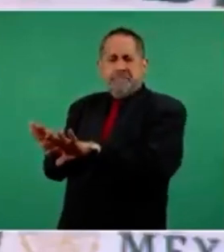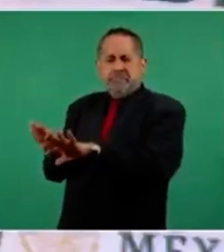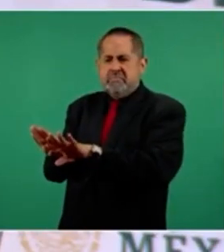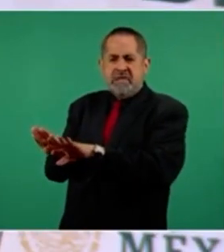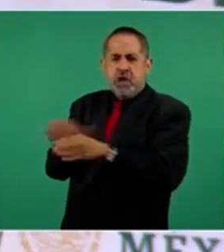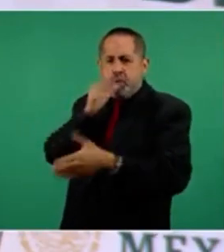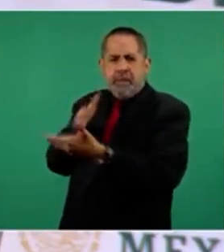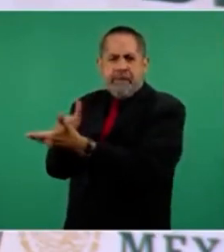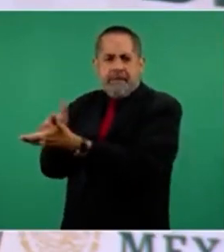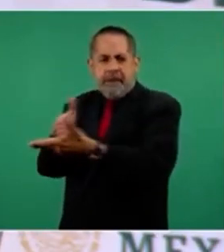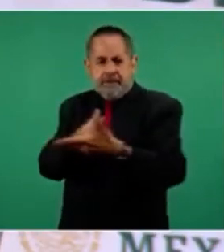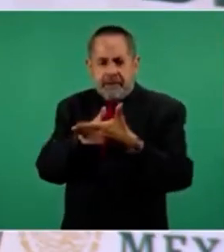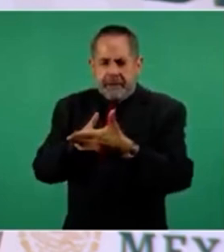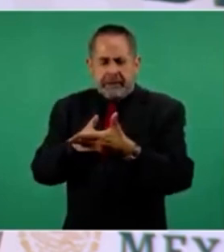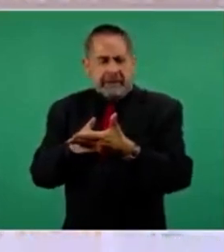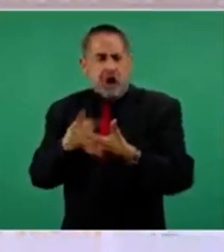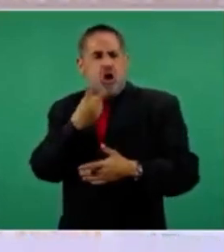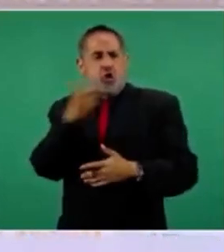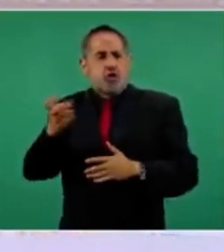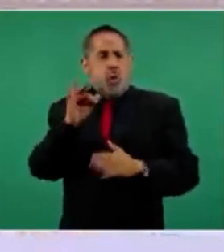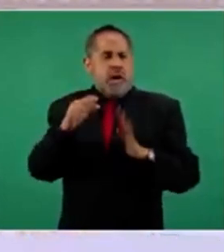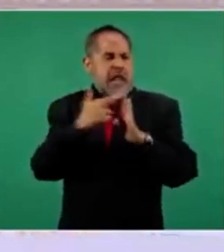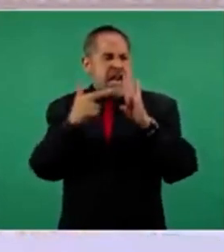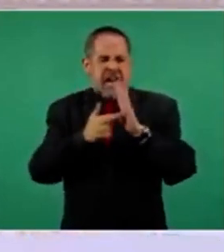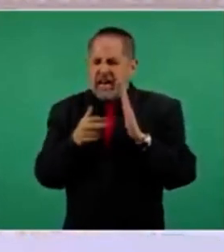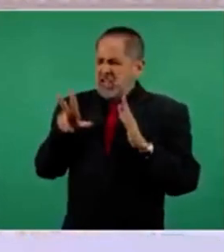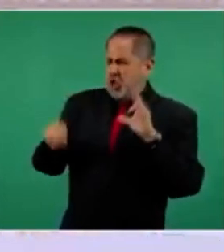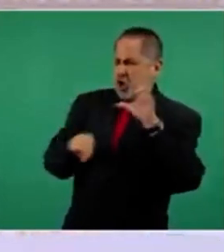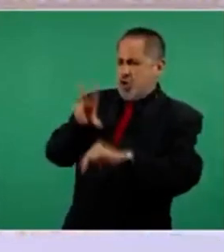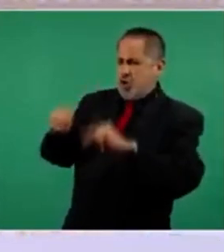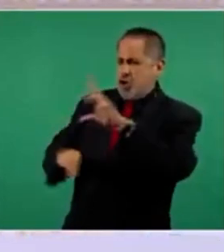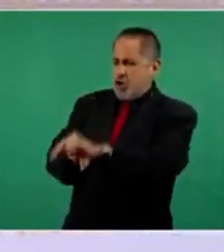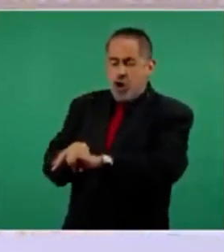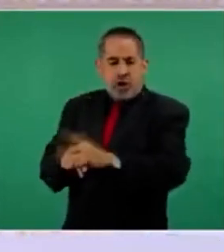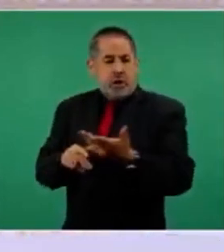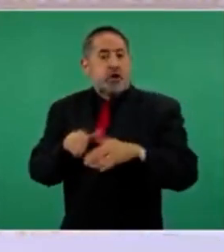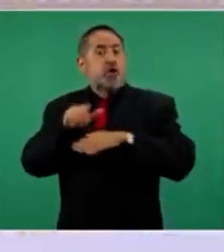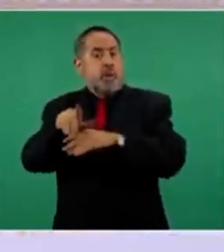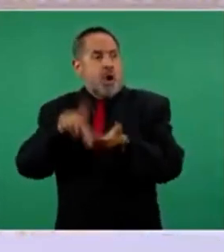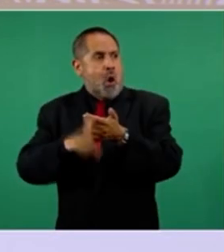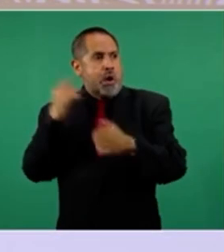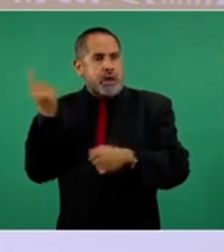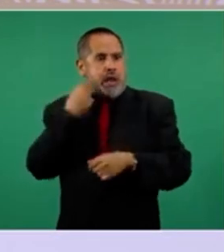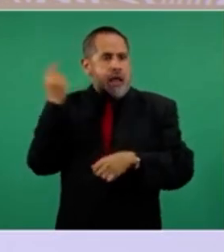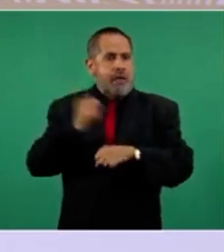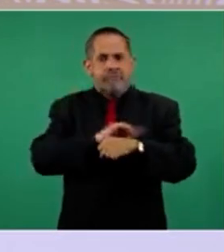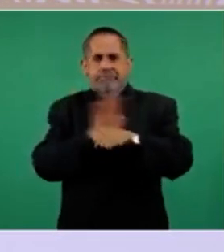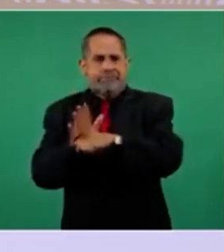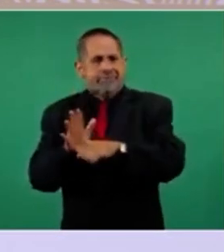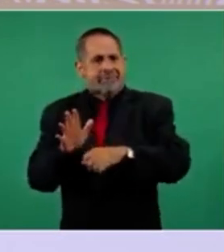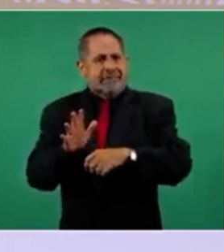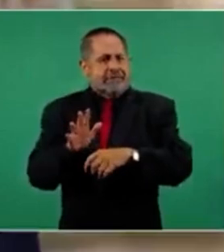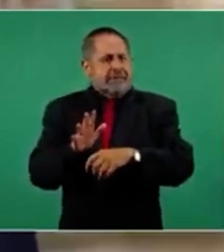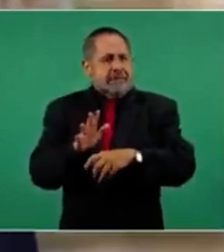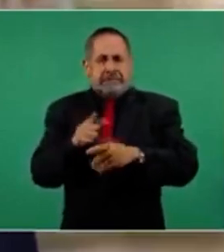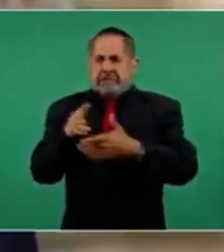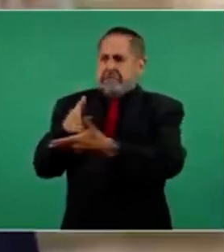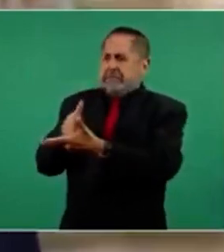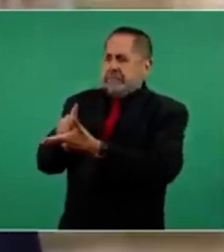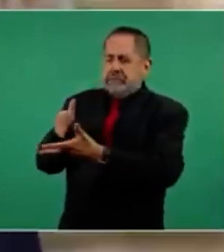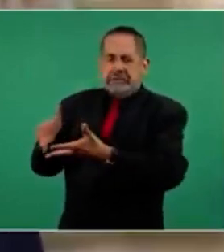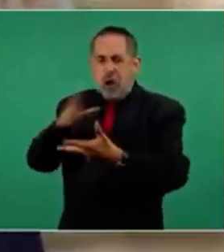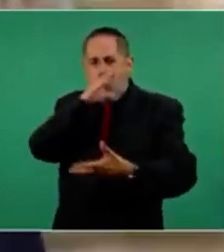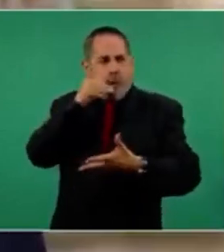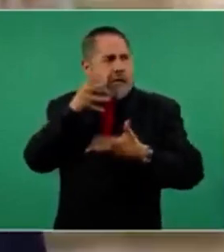más de 240 medidas en medio de la pandemia de la COVID-19 que tan dramáticos costos tiene para todos, pero